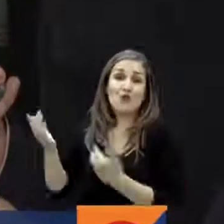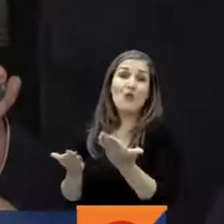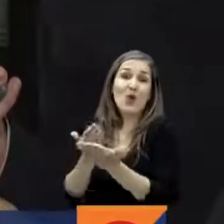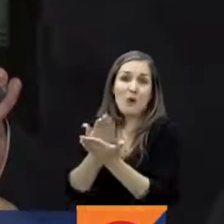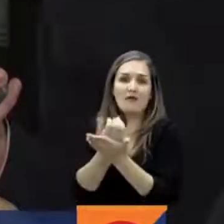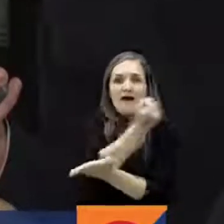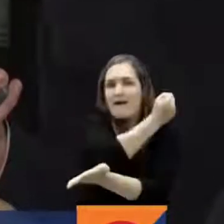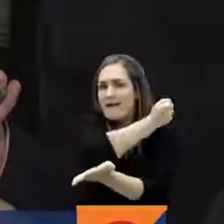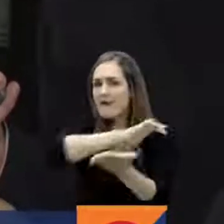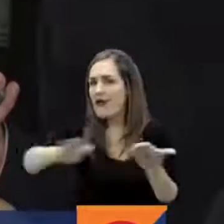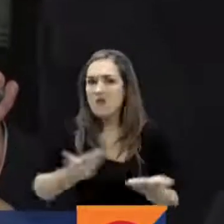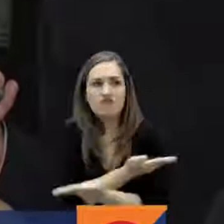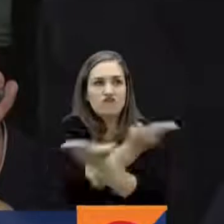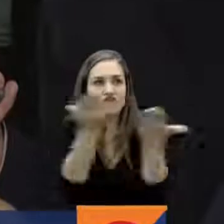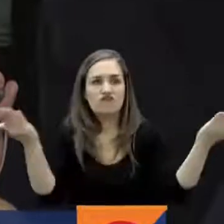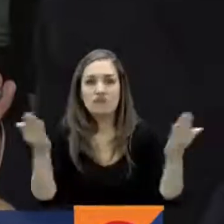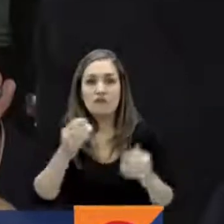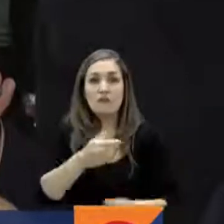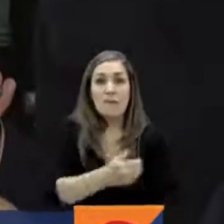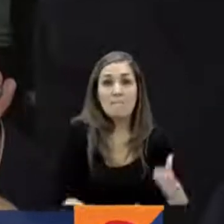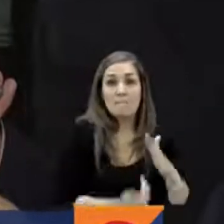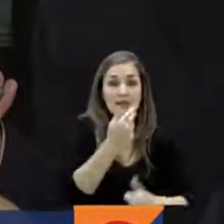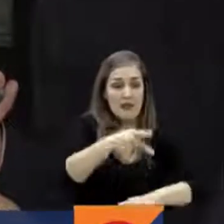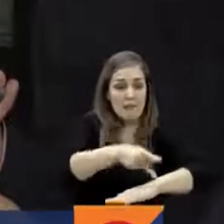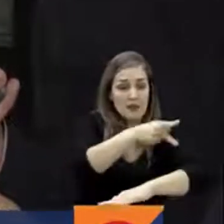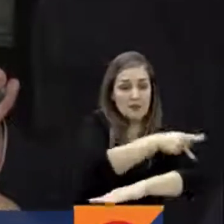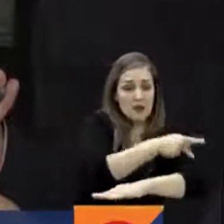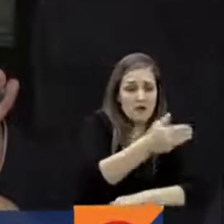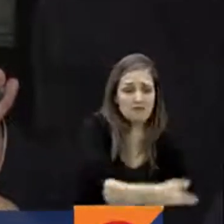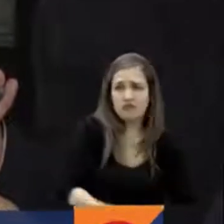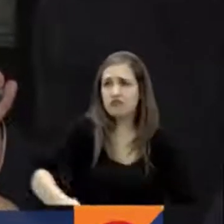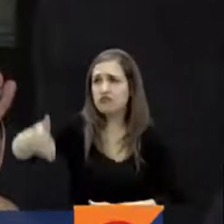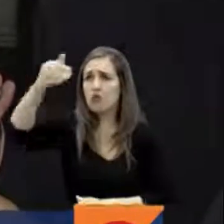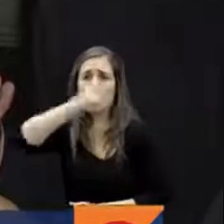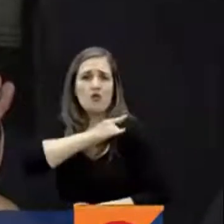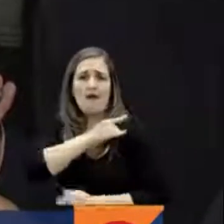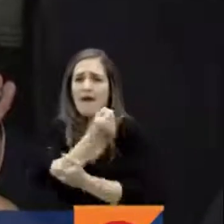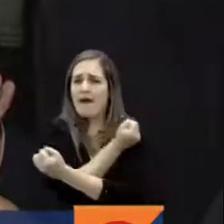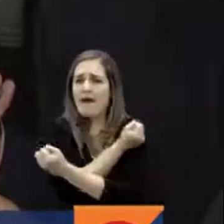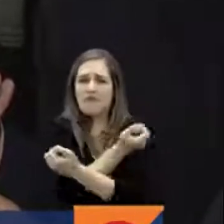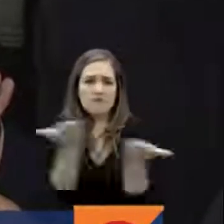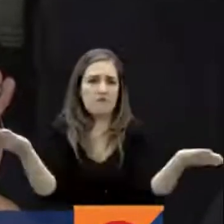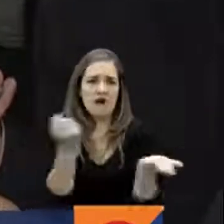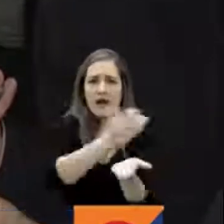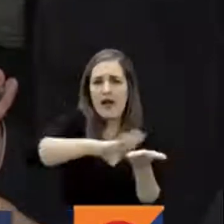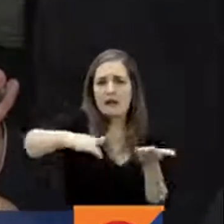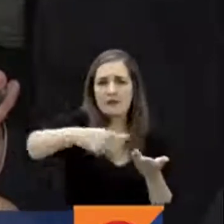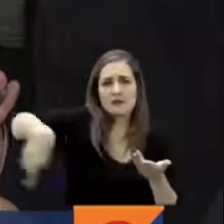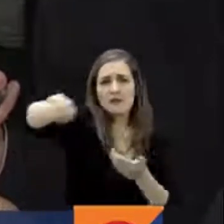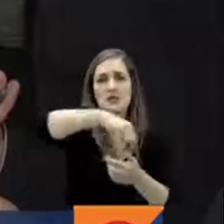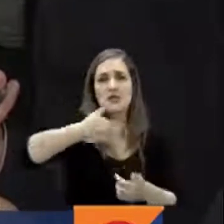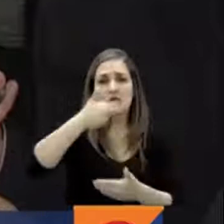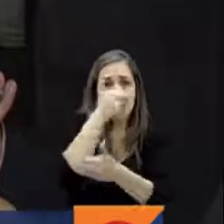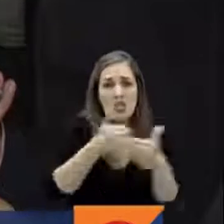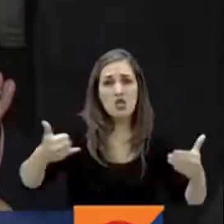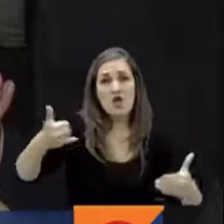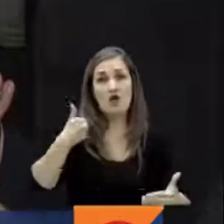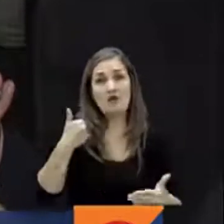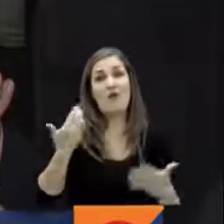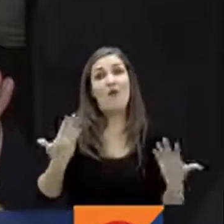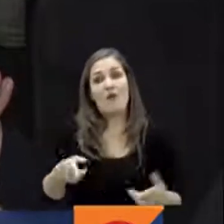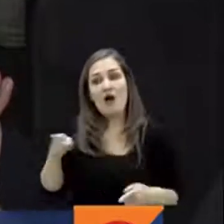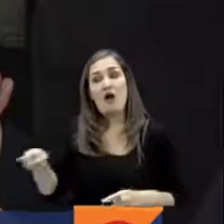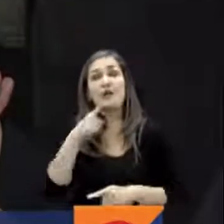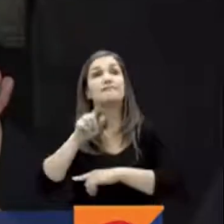la educación gratuita desde el preescolar hasta la universidad a todos los niños y jóvenes de Colombia, y este ya es un